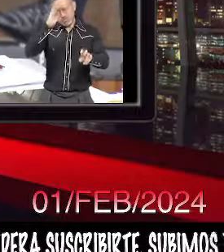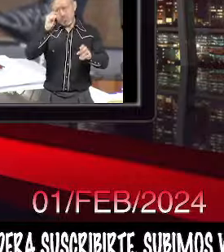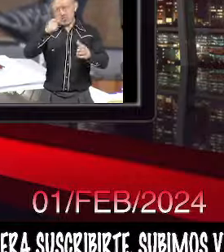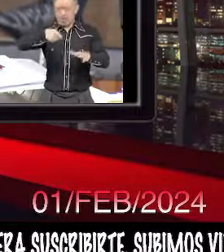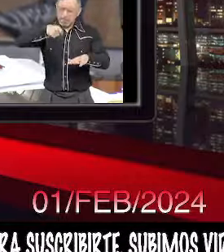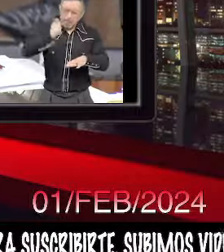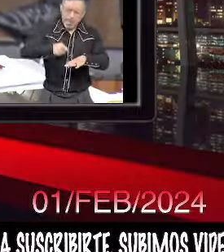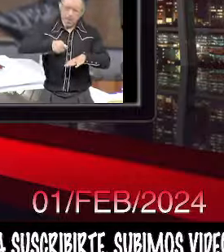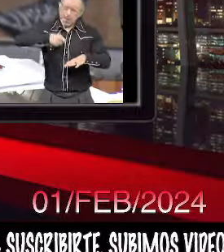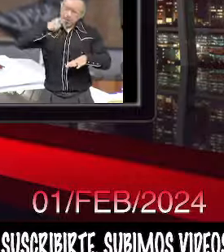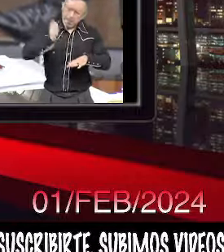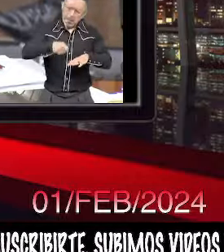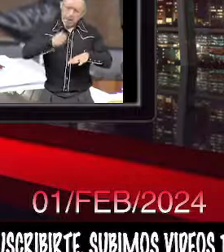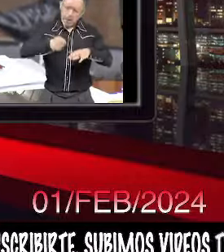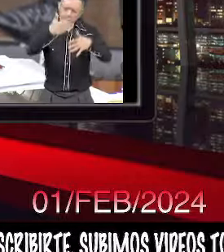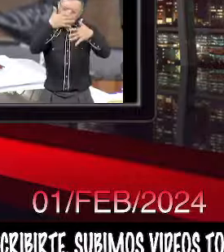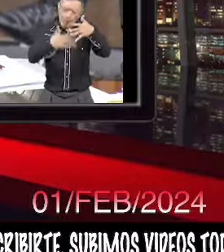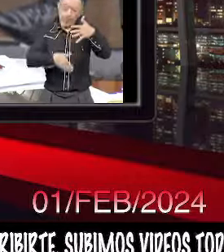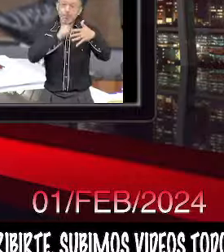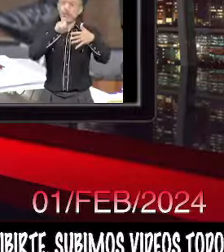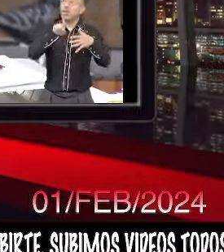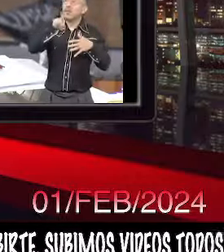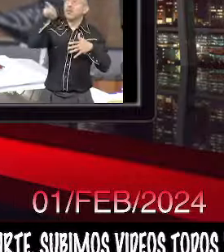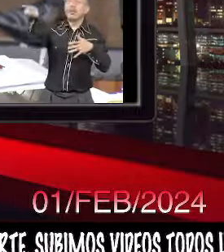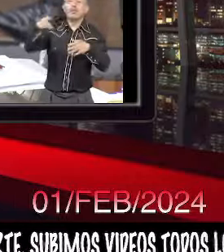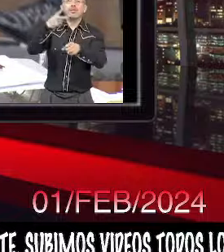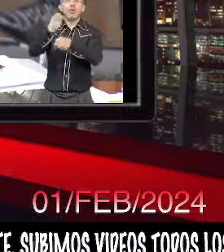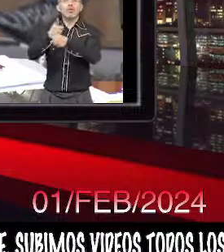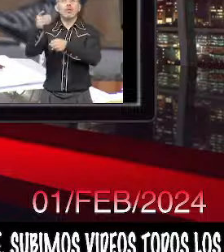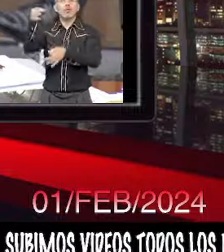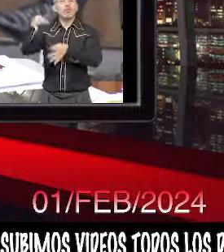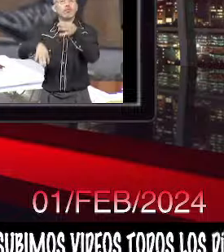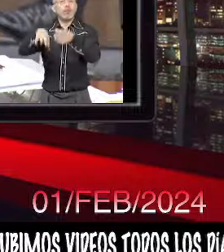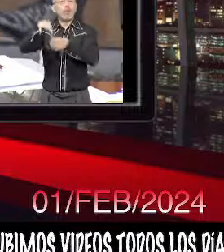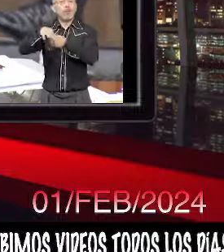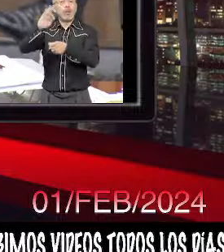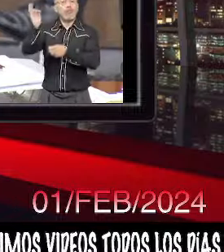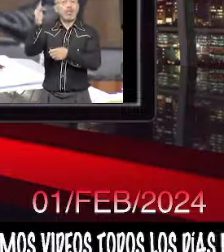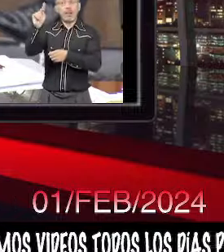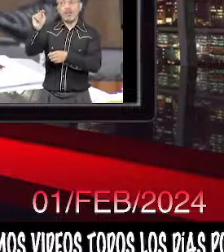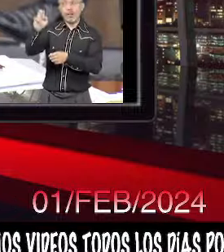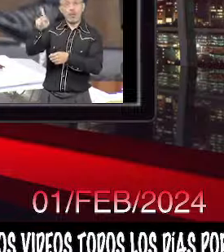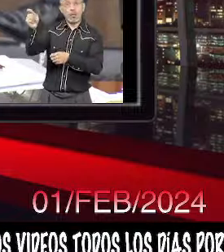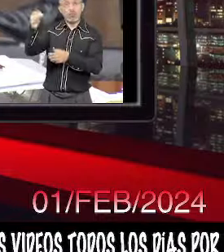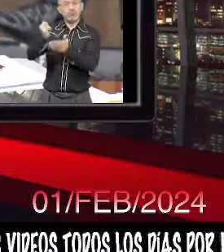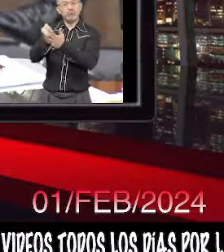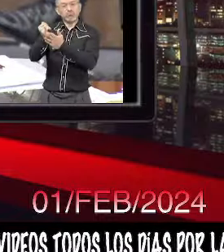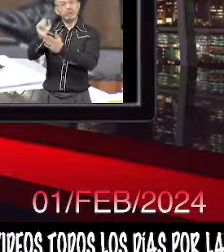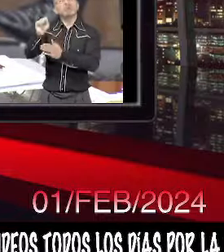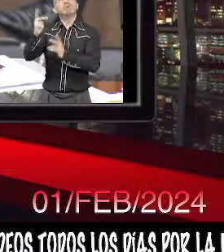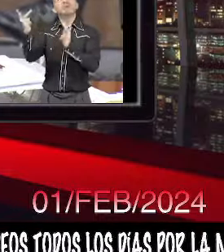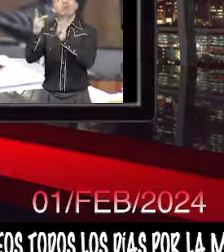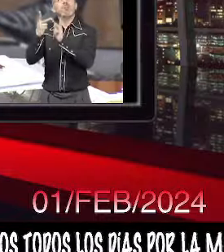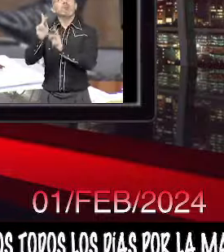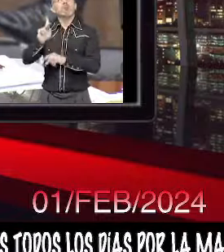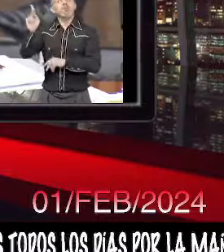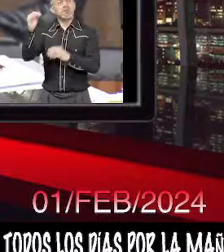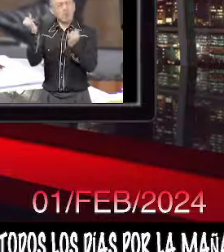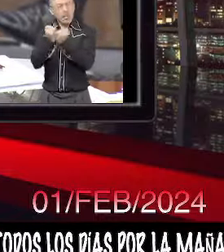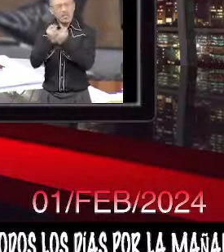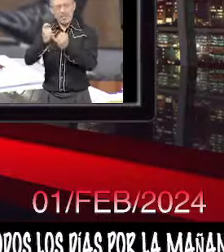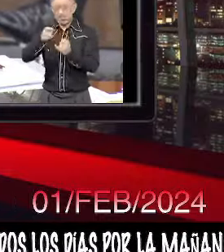resoluciones confirmadas por el Tribunal Federal Electoral, se empeña en seguir participando ilegalmente,